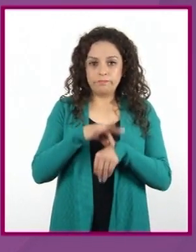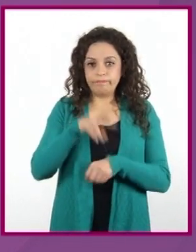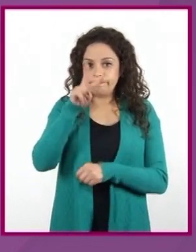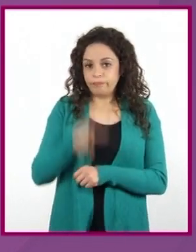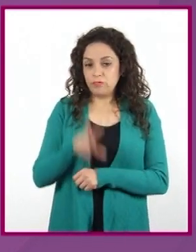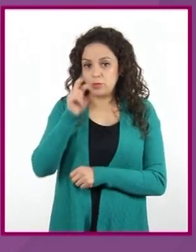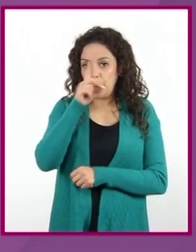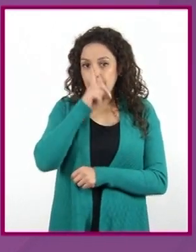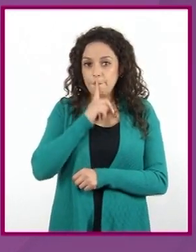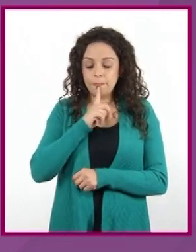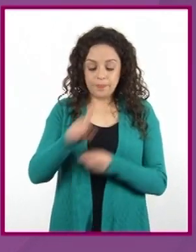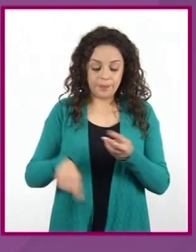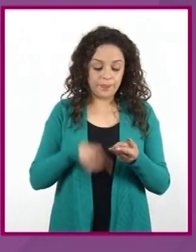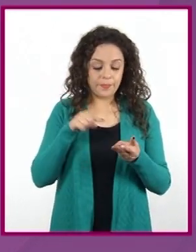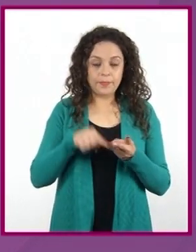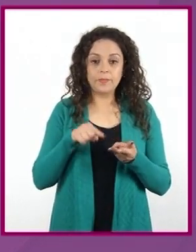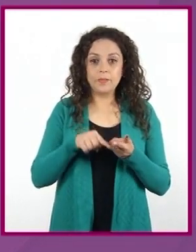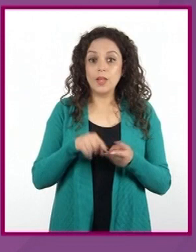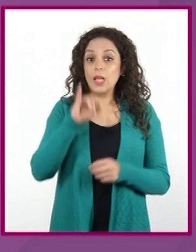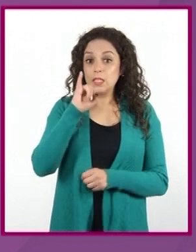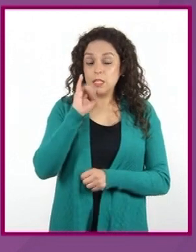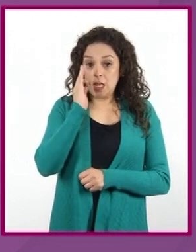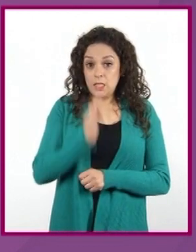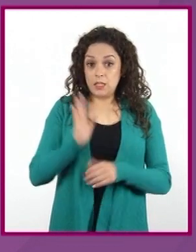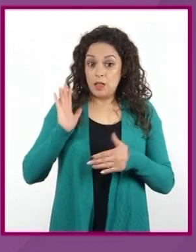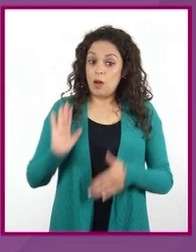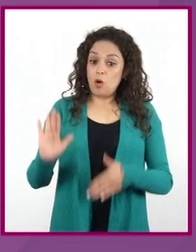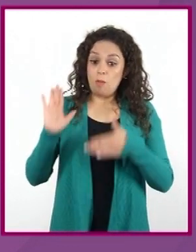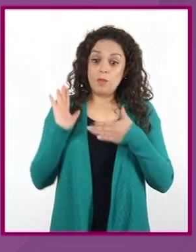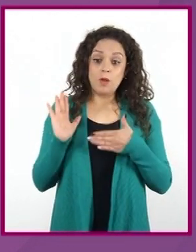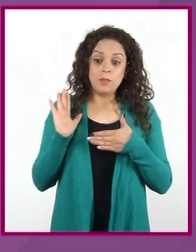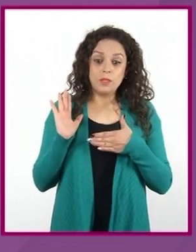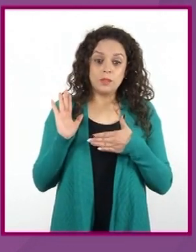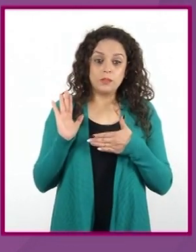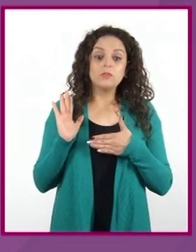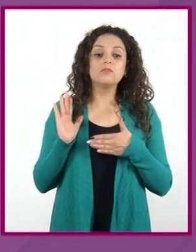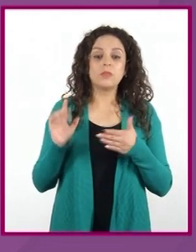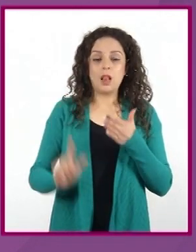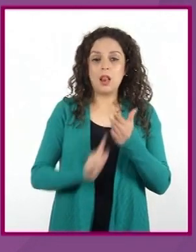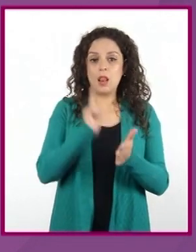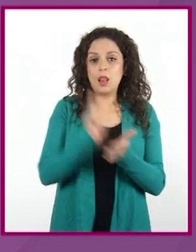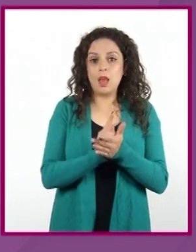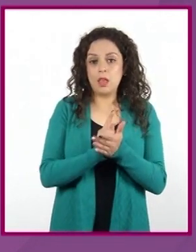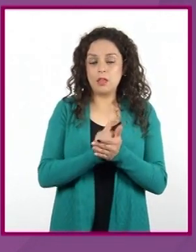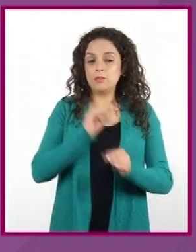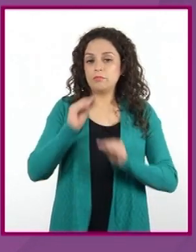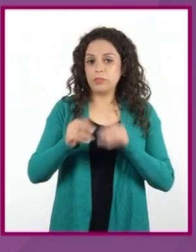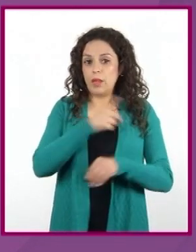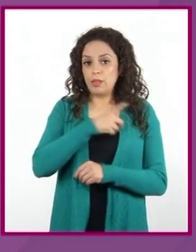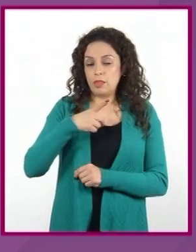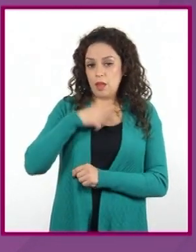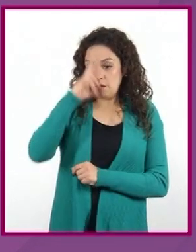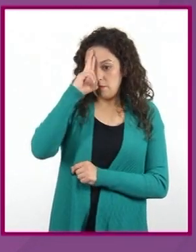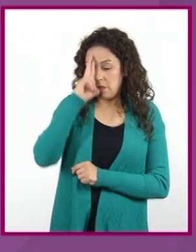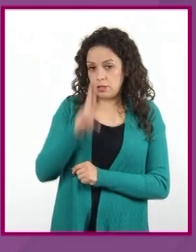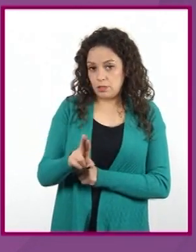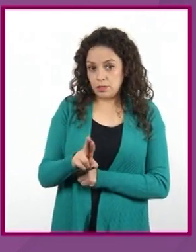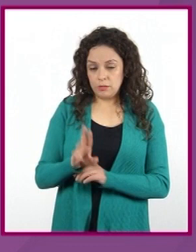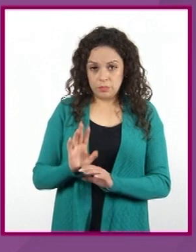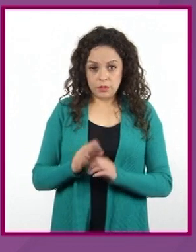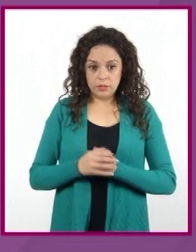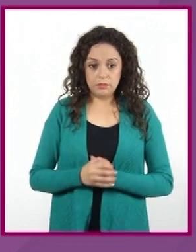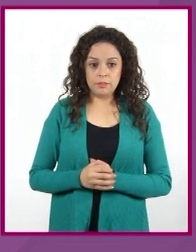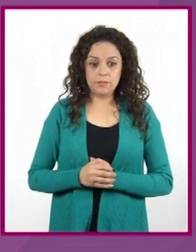la capacidad para comprometerse, las formalidades de ley que deben de cumplirse de manera solemne